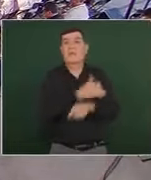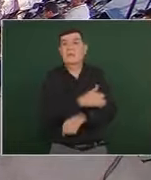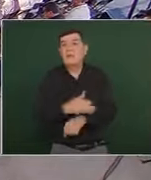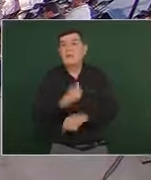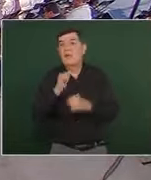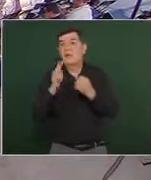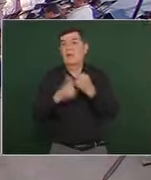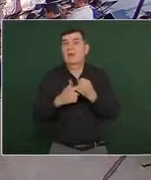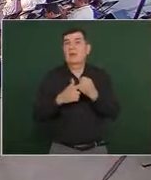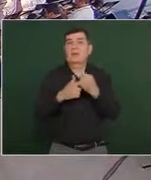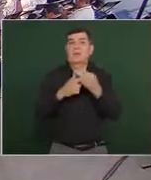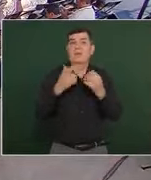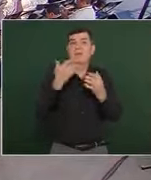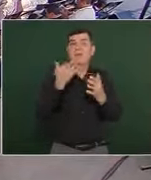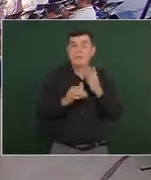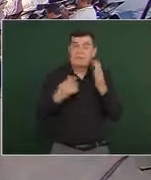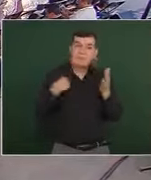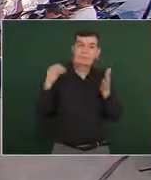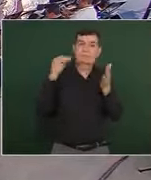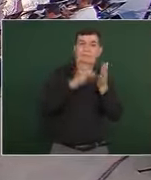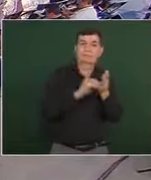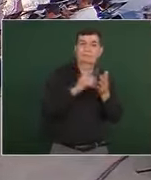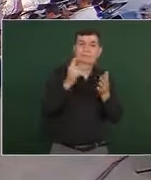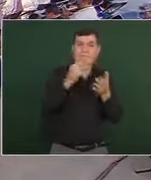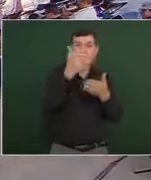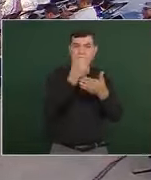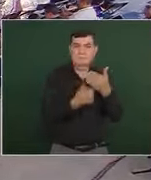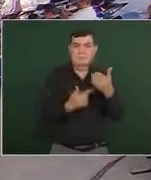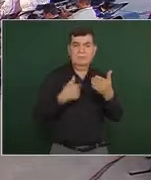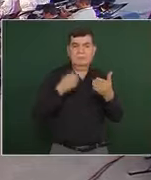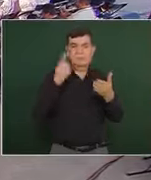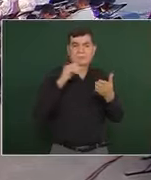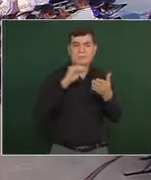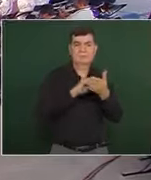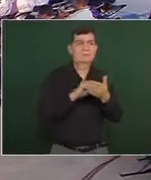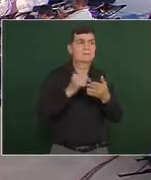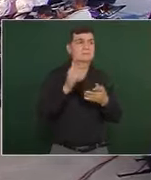que se haya quedado pendiente.